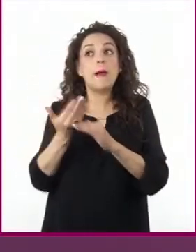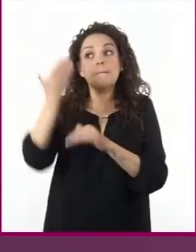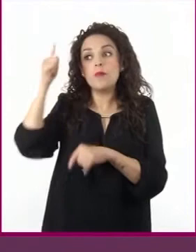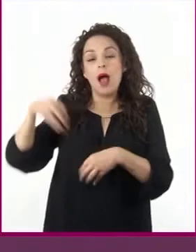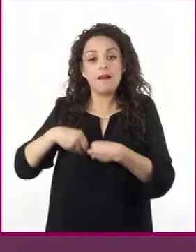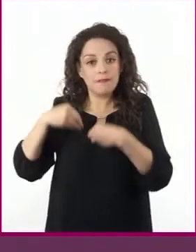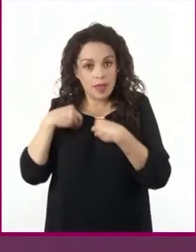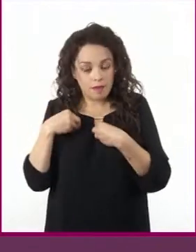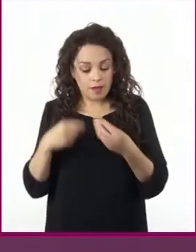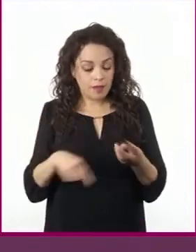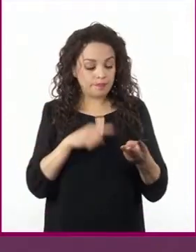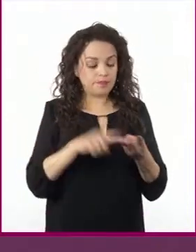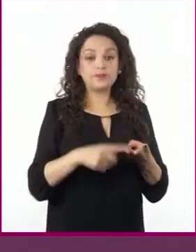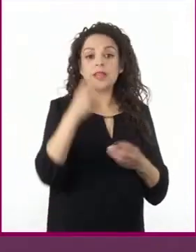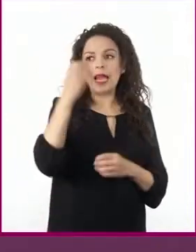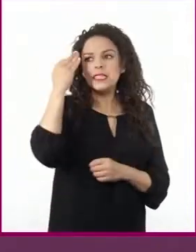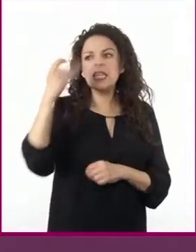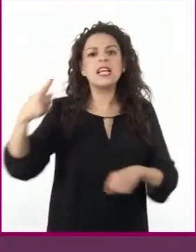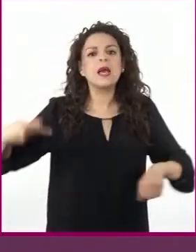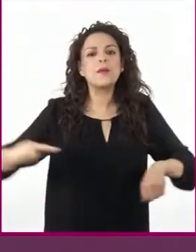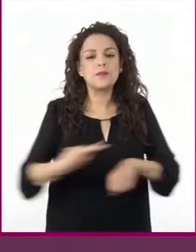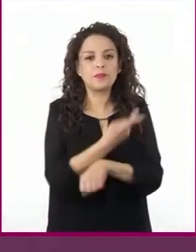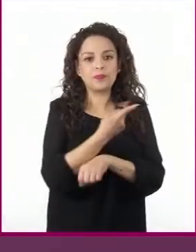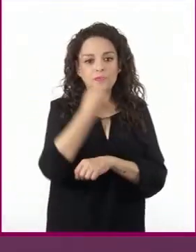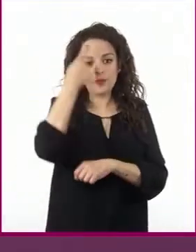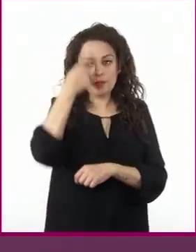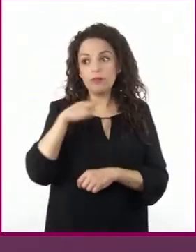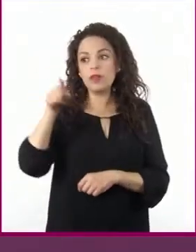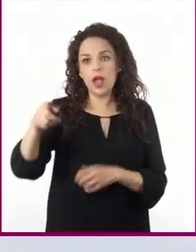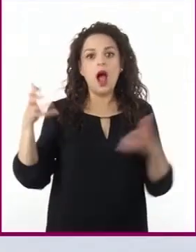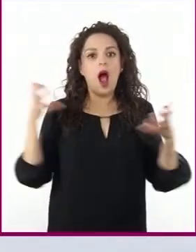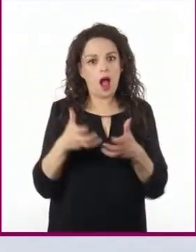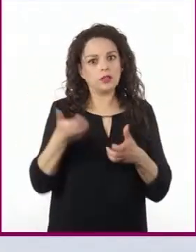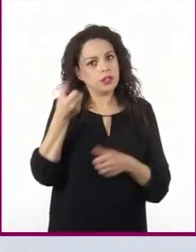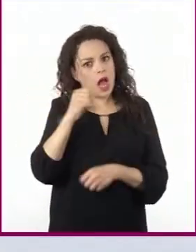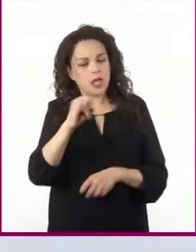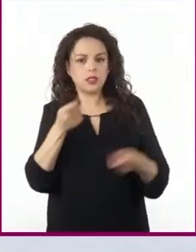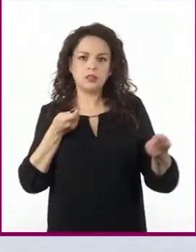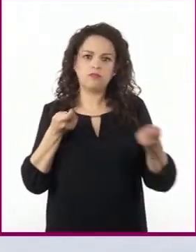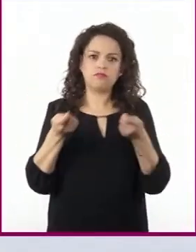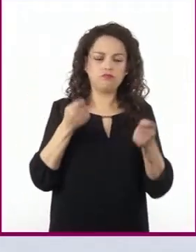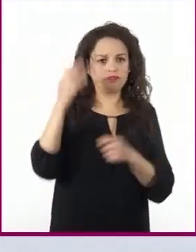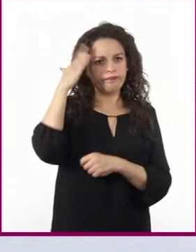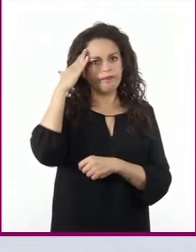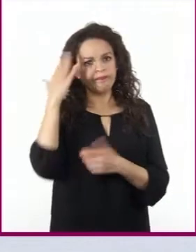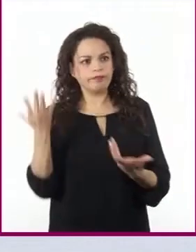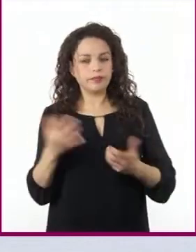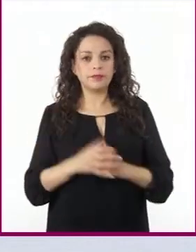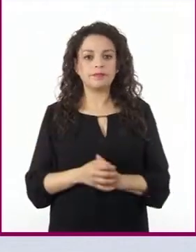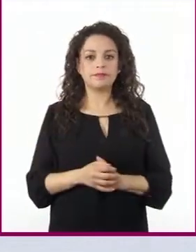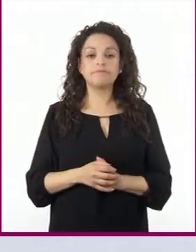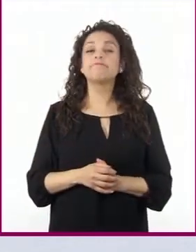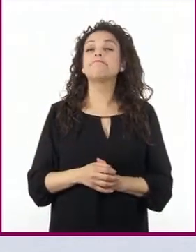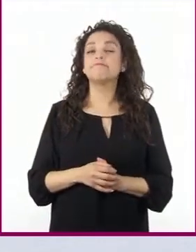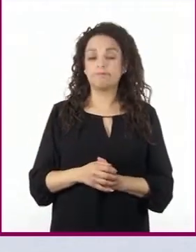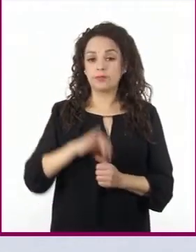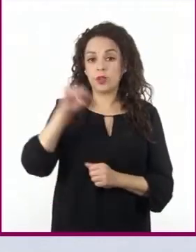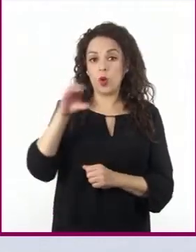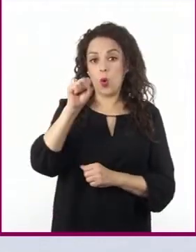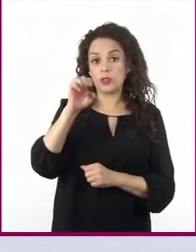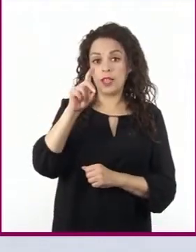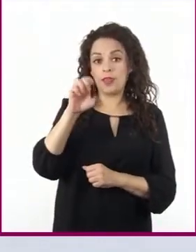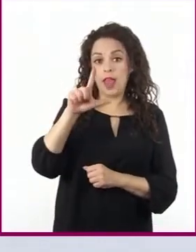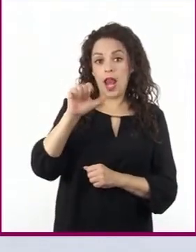que pasaba en ese tiempo para que actuara como lo hizo. Sí, José de la Cruz Porfirio